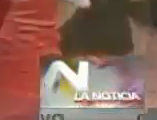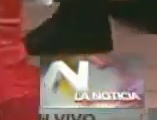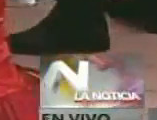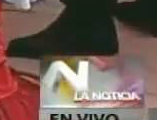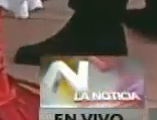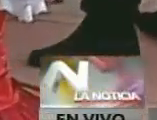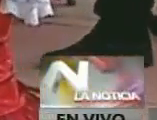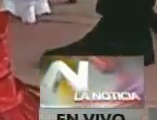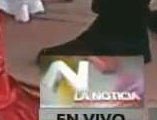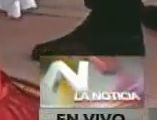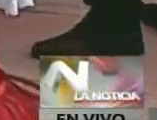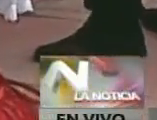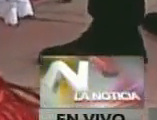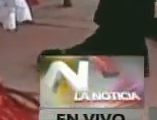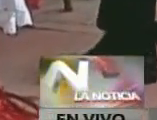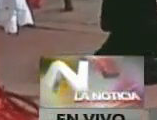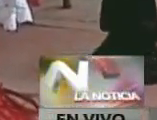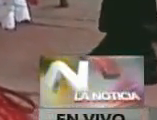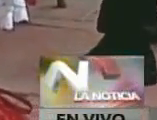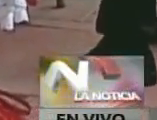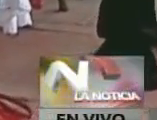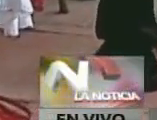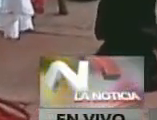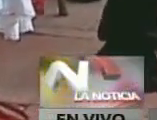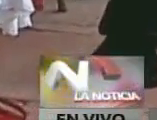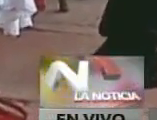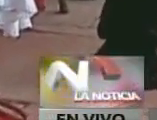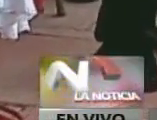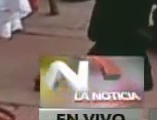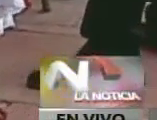esta tierra.